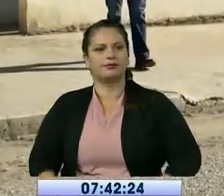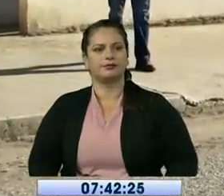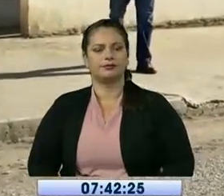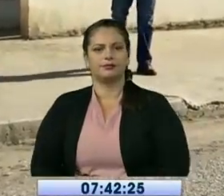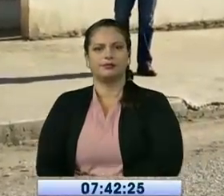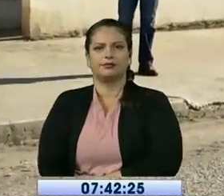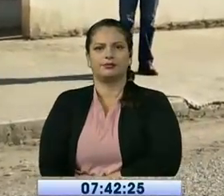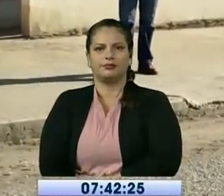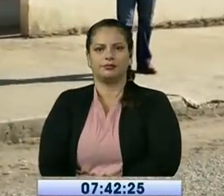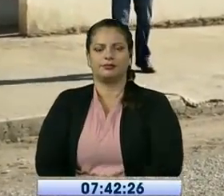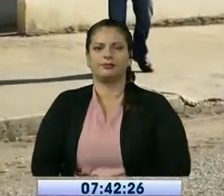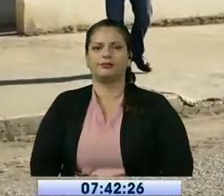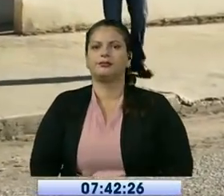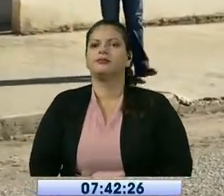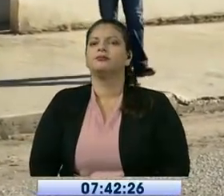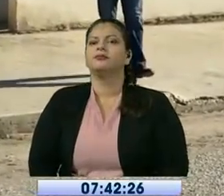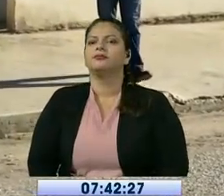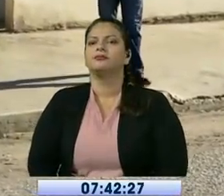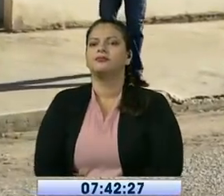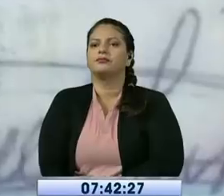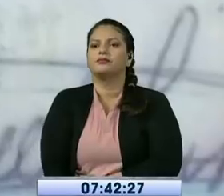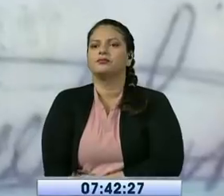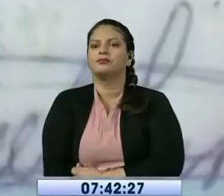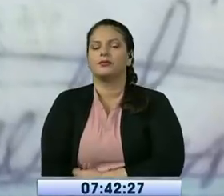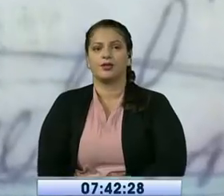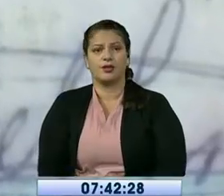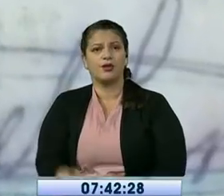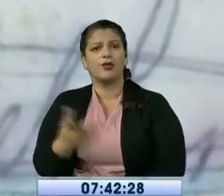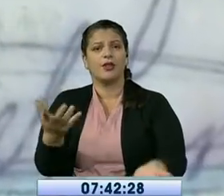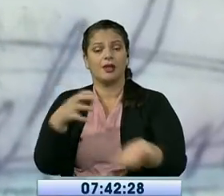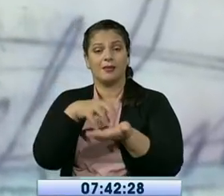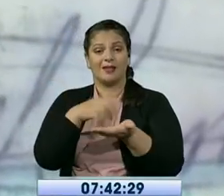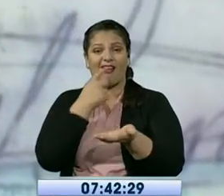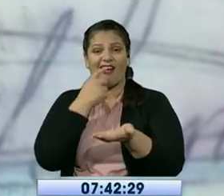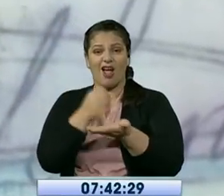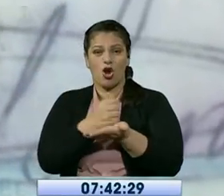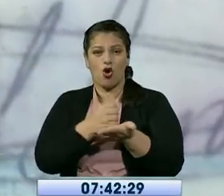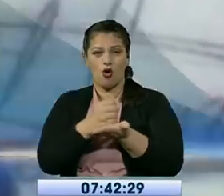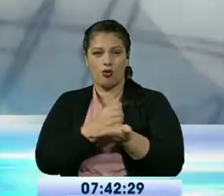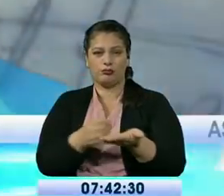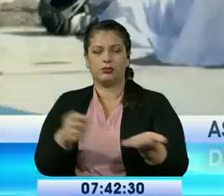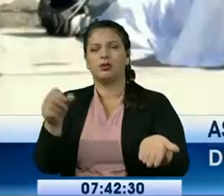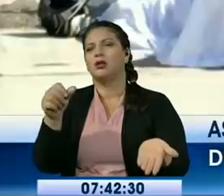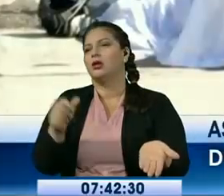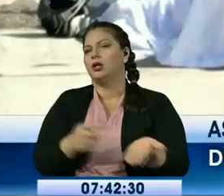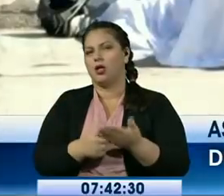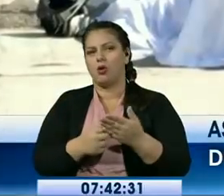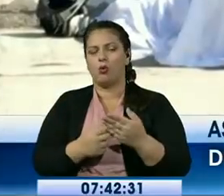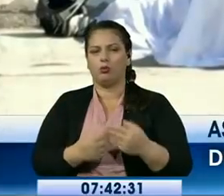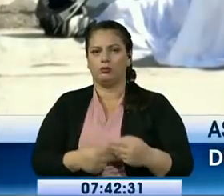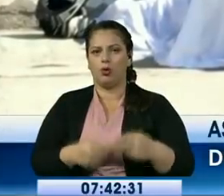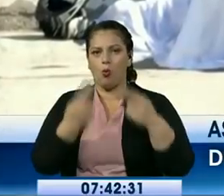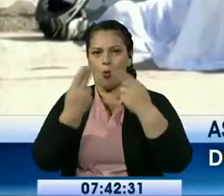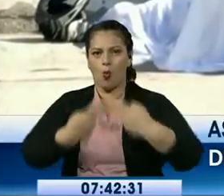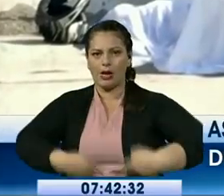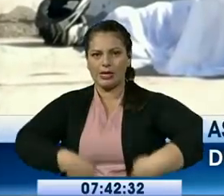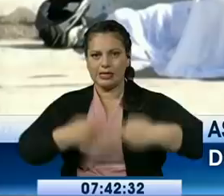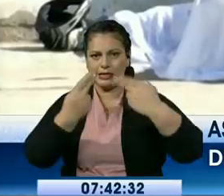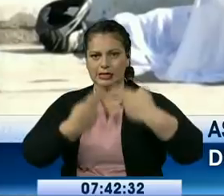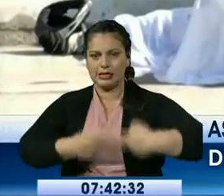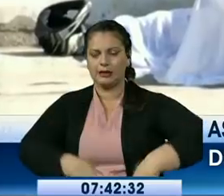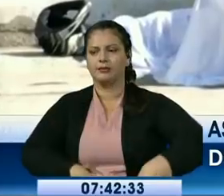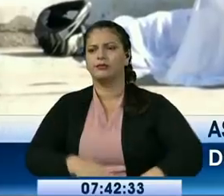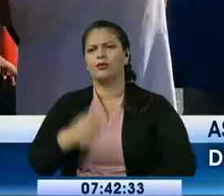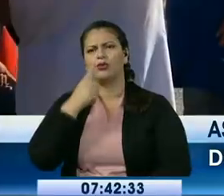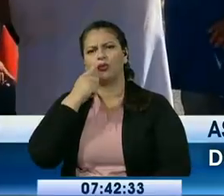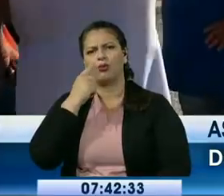Mientras se dirigía a su lugar de trabajo, Miguel Luna, de 49 años de edad, fue asesinado al estilo sicariato. El hecho